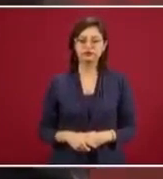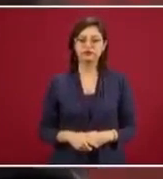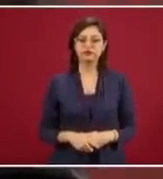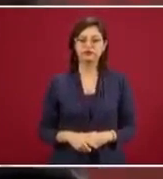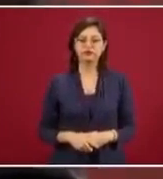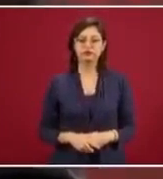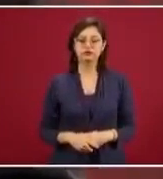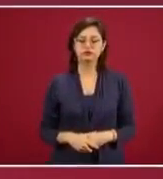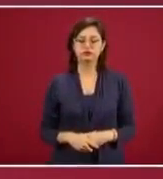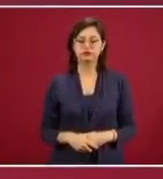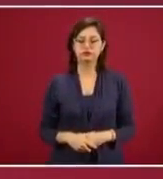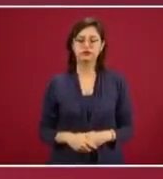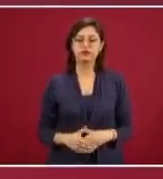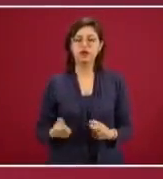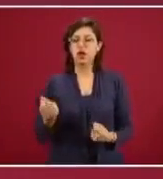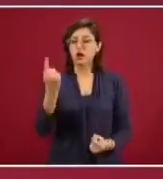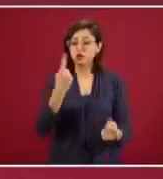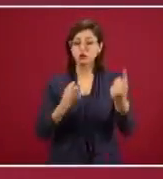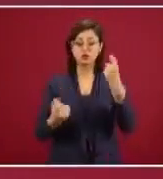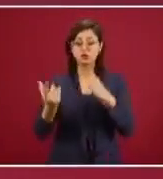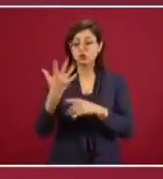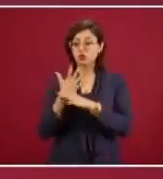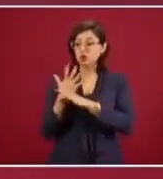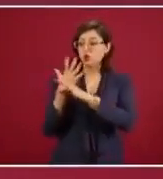como si les preocupara mucho